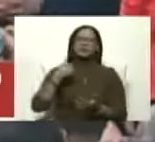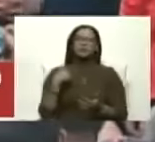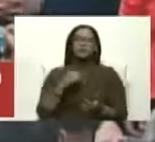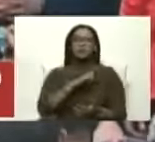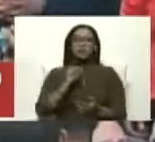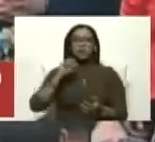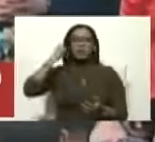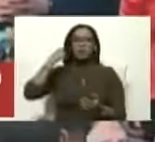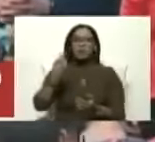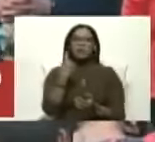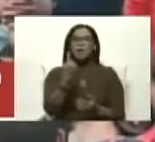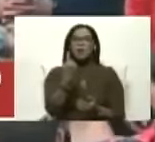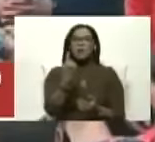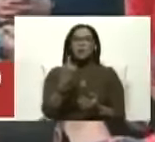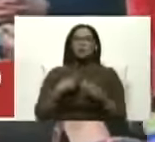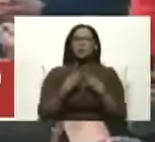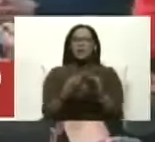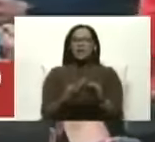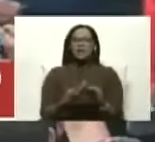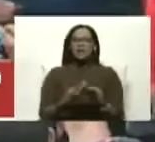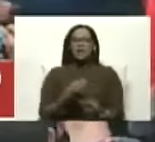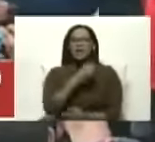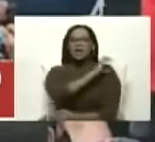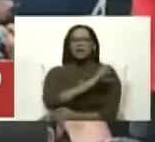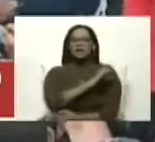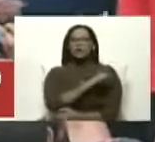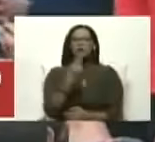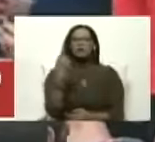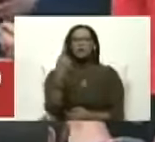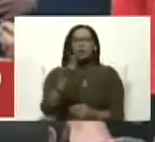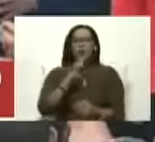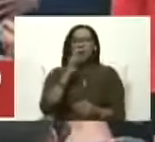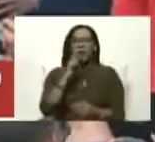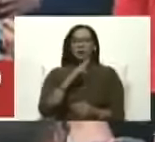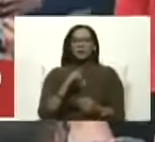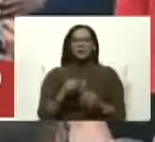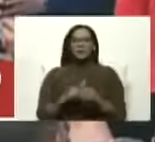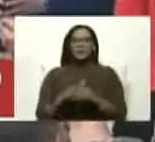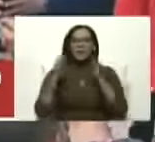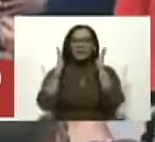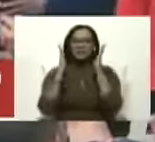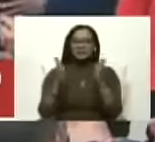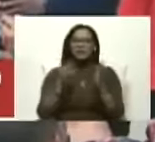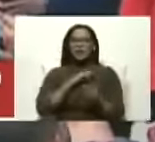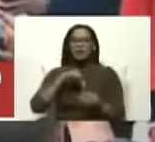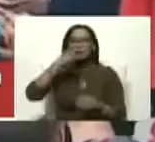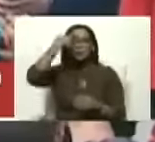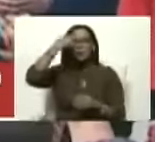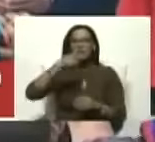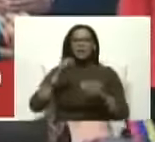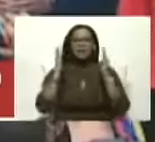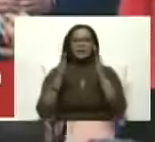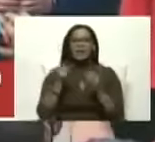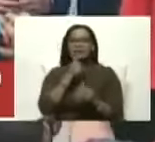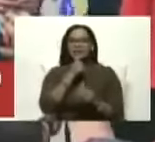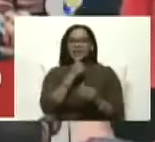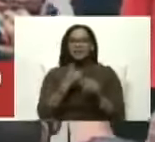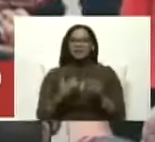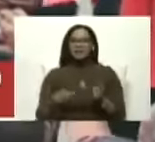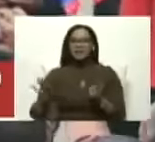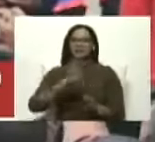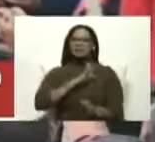ni siquiera de voluntario en la Cruz Roja, para atender a nuestro pueblo, para atender a quienes se habían contagiado de